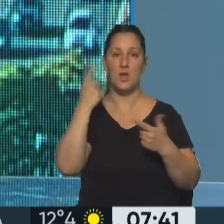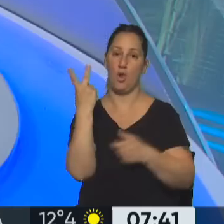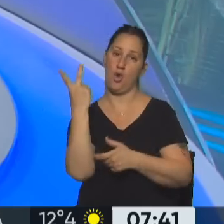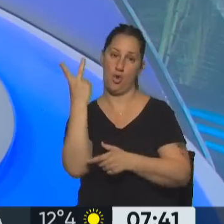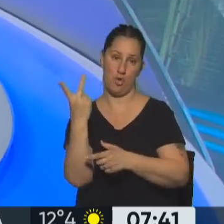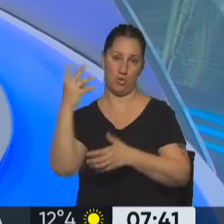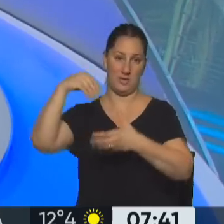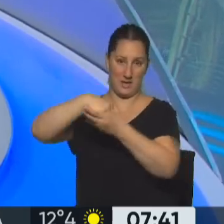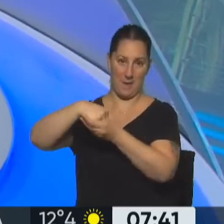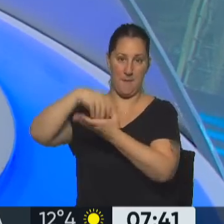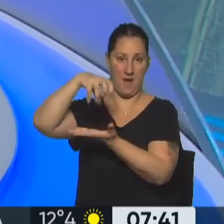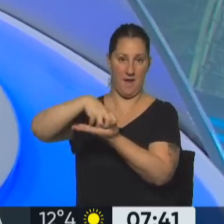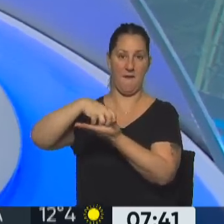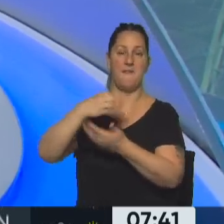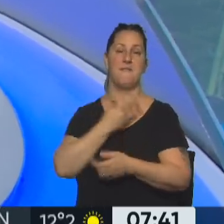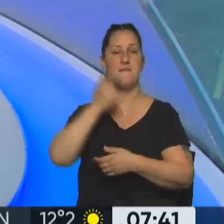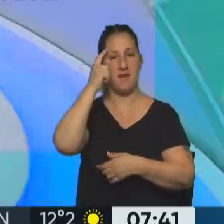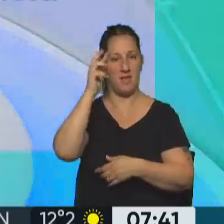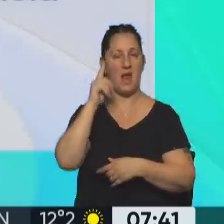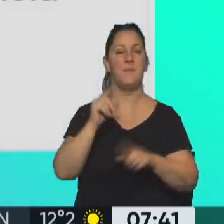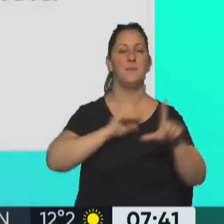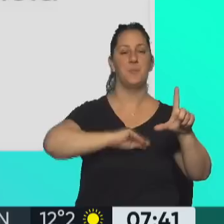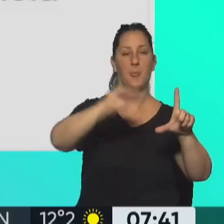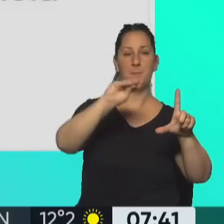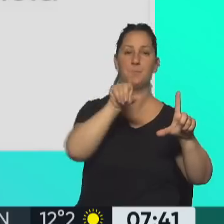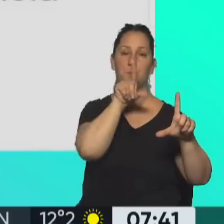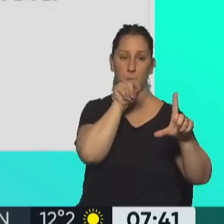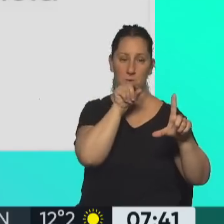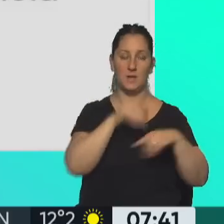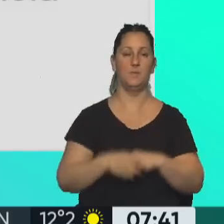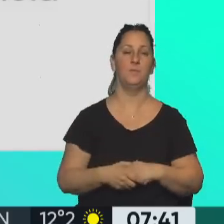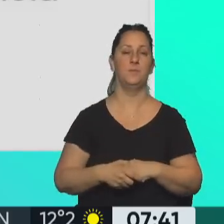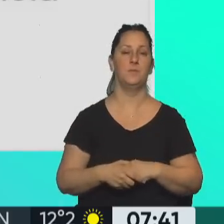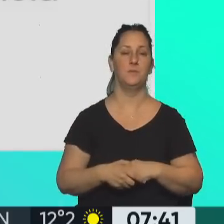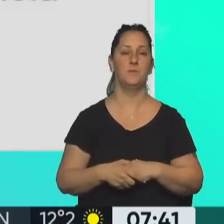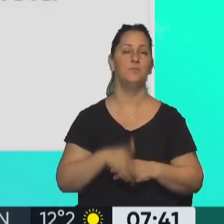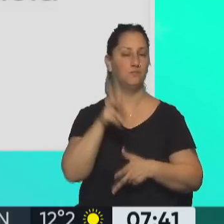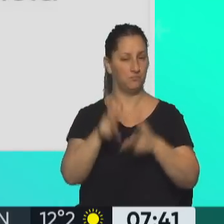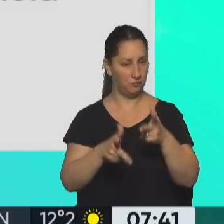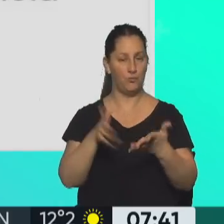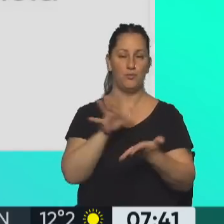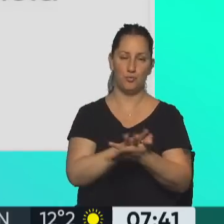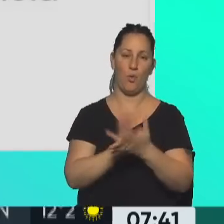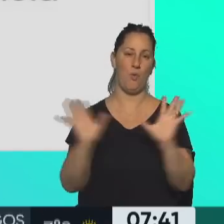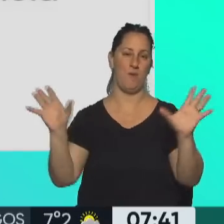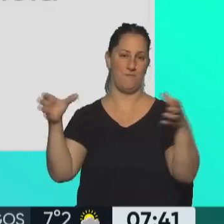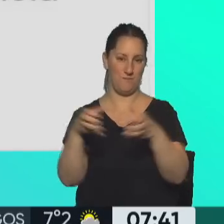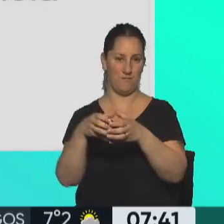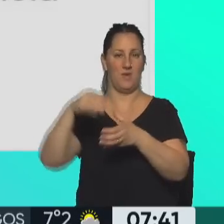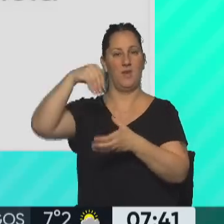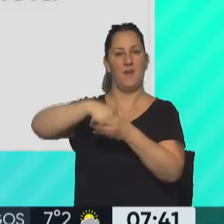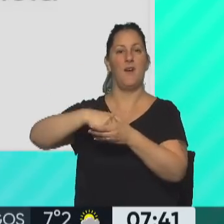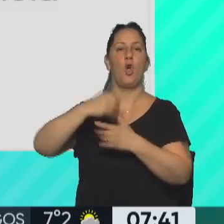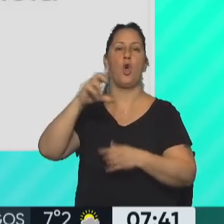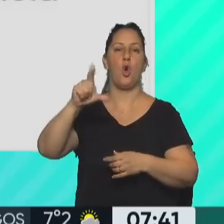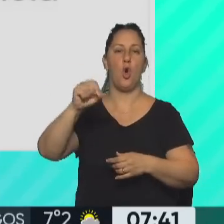querés repasamos un hilo de tweets del presidente Alberto Fernández a propósito de este escenario. Habla, claro, de los integrantes de la Cámara Federal, de